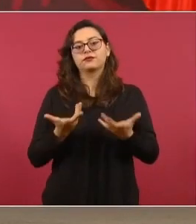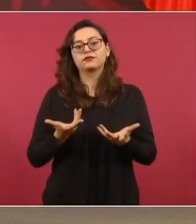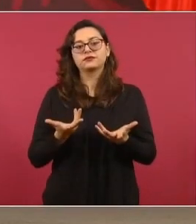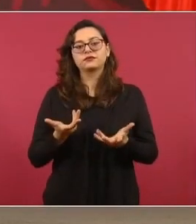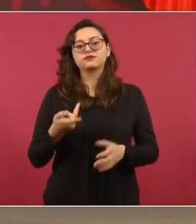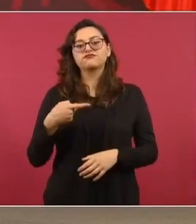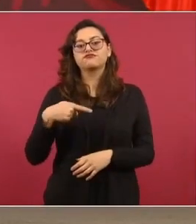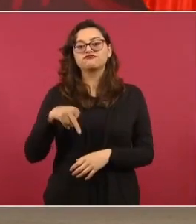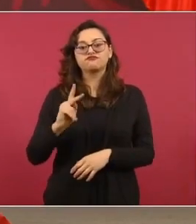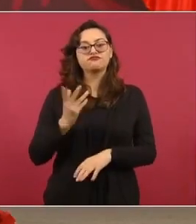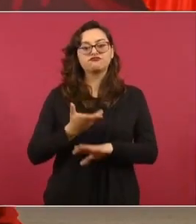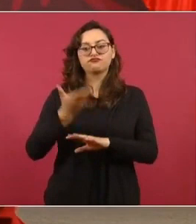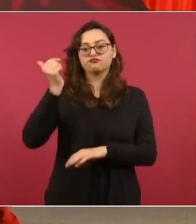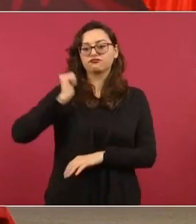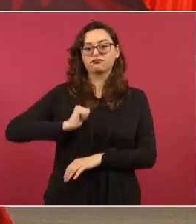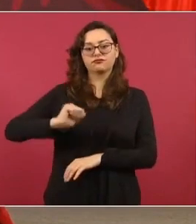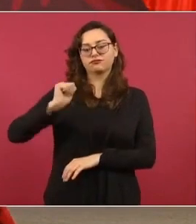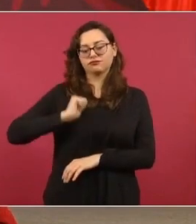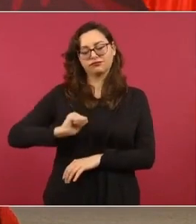Pero eso no existía.